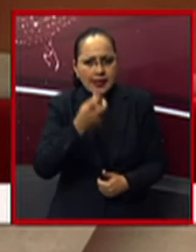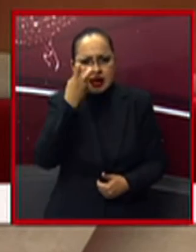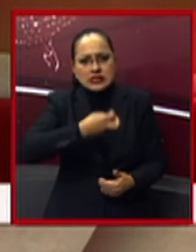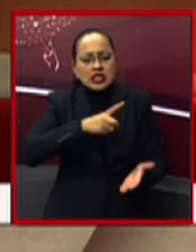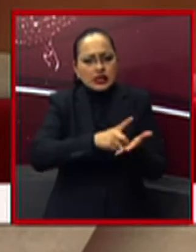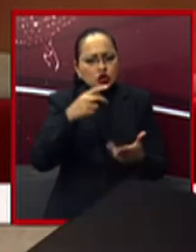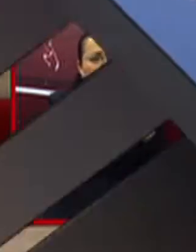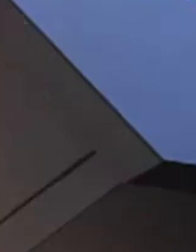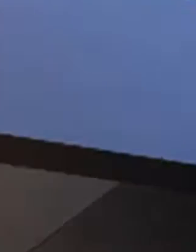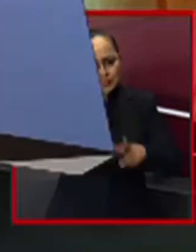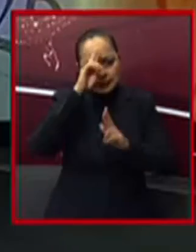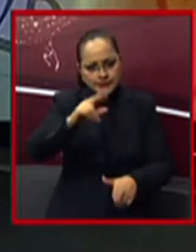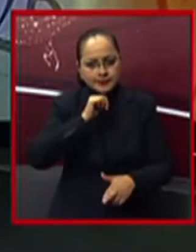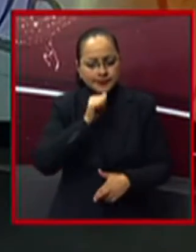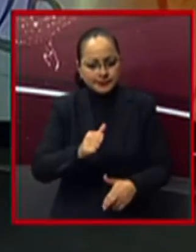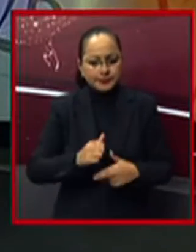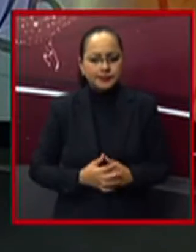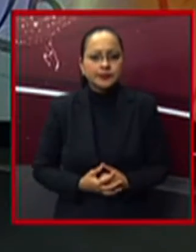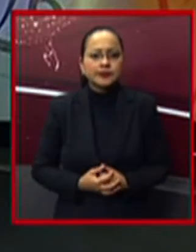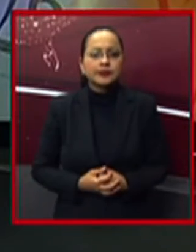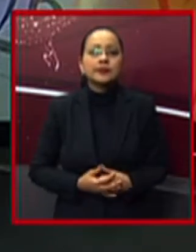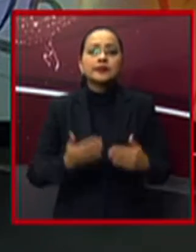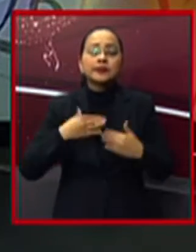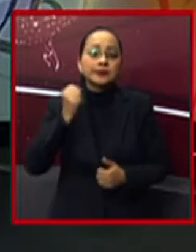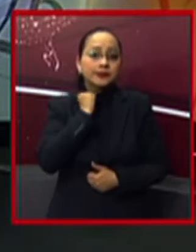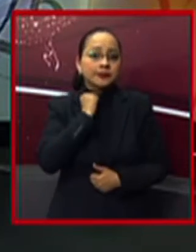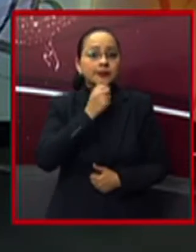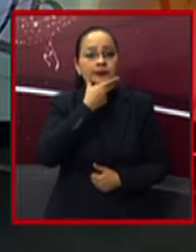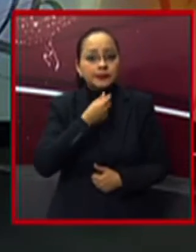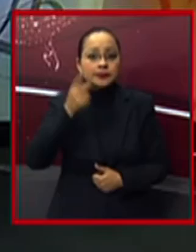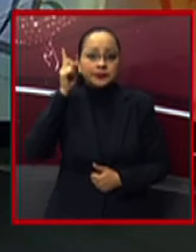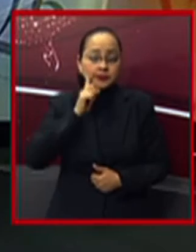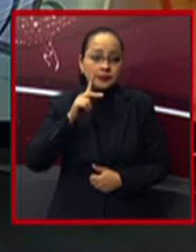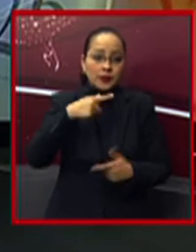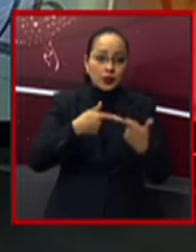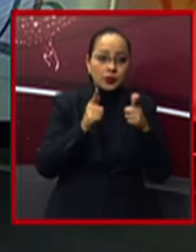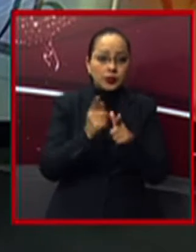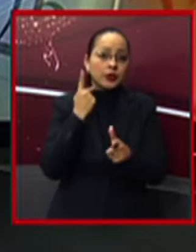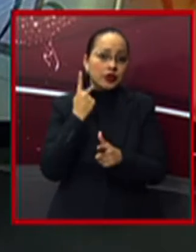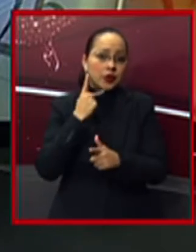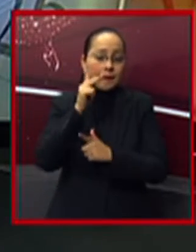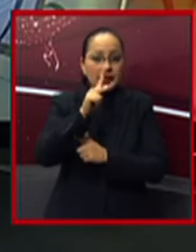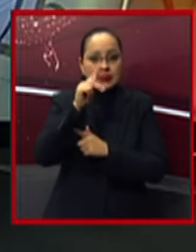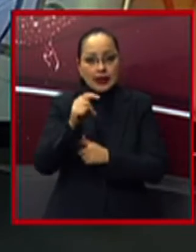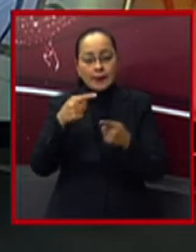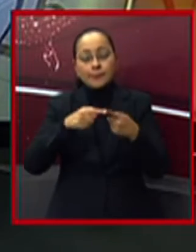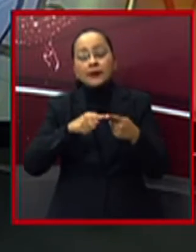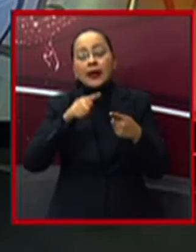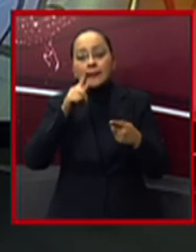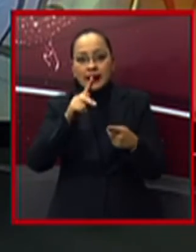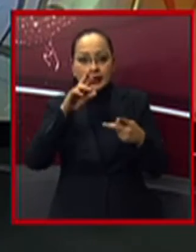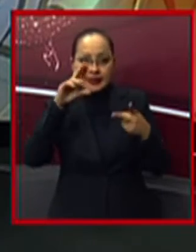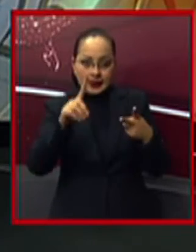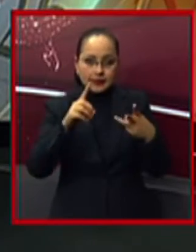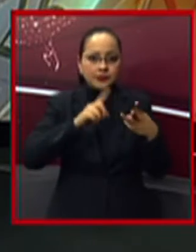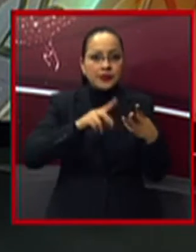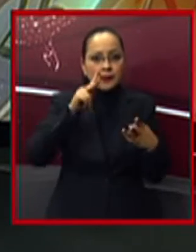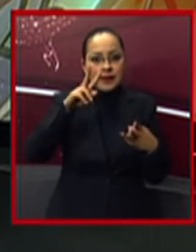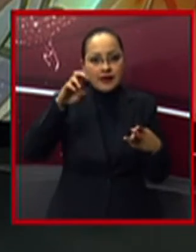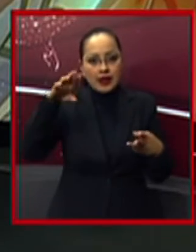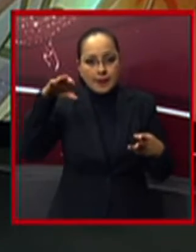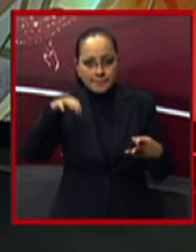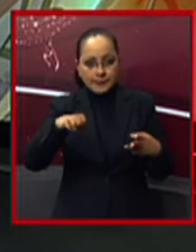derechos humanos. Senadoras y senadores del Partido del Trabajo, PRD y Partido Verde Ecologista emitieron